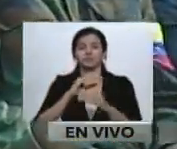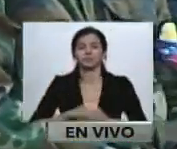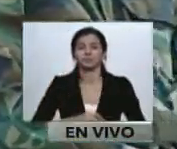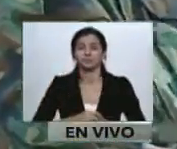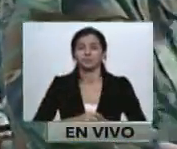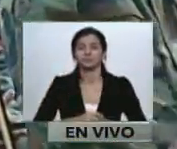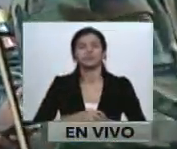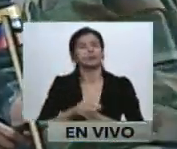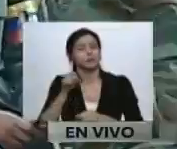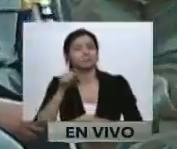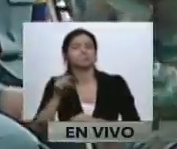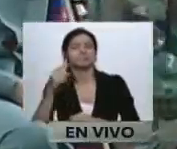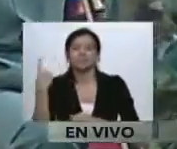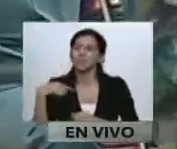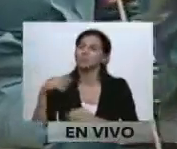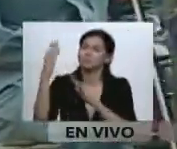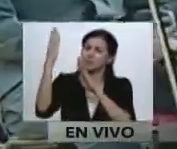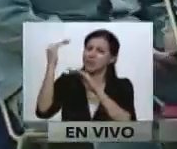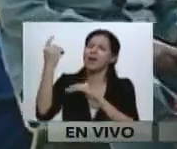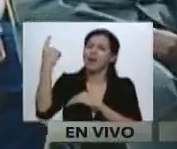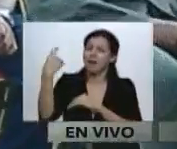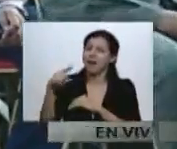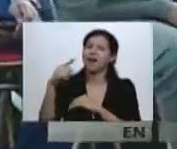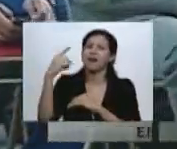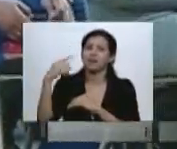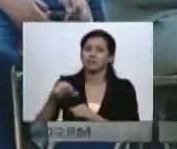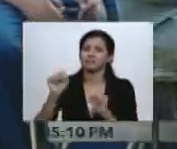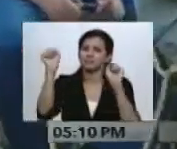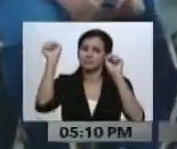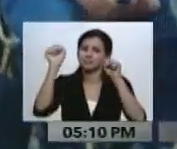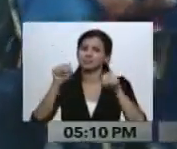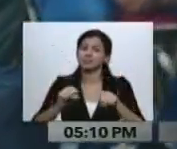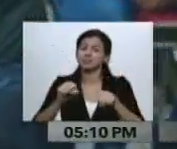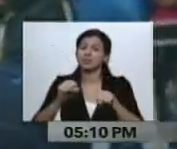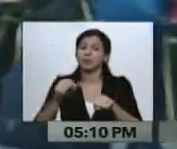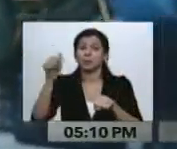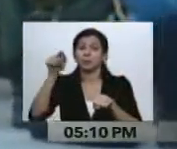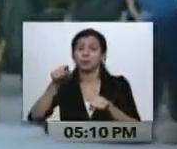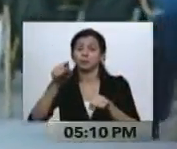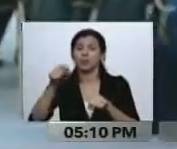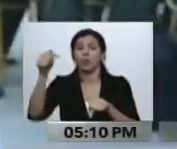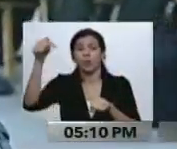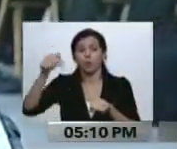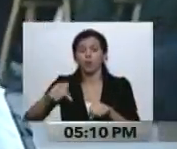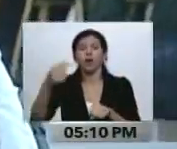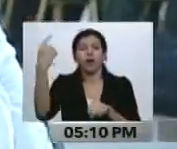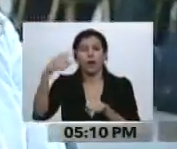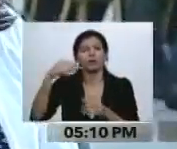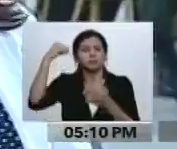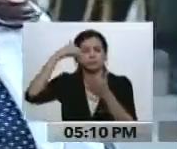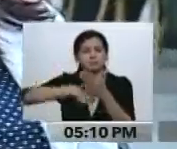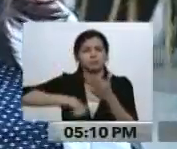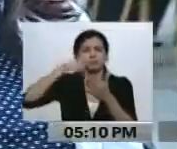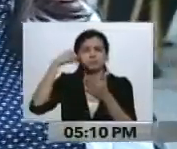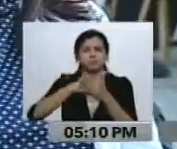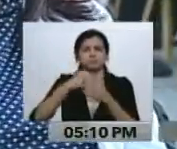Por eso es que hoy tenemos esperanza, por eso es que hoy luchamos